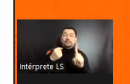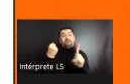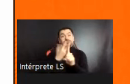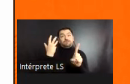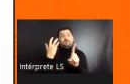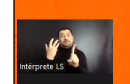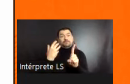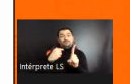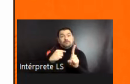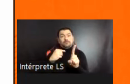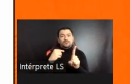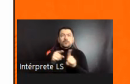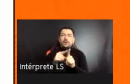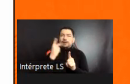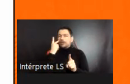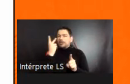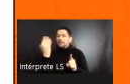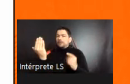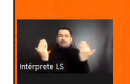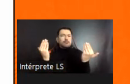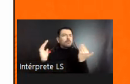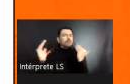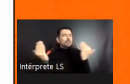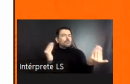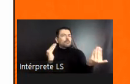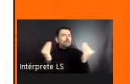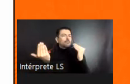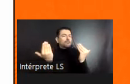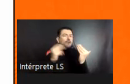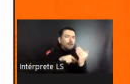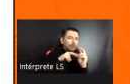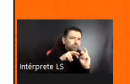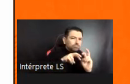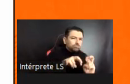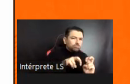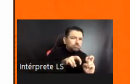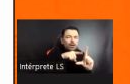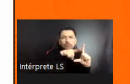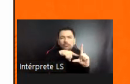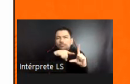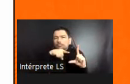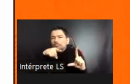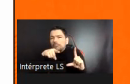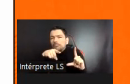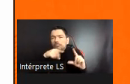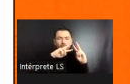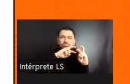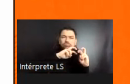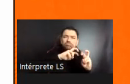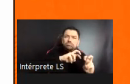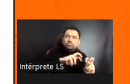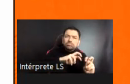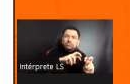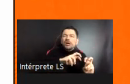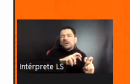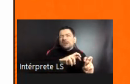la que los estudios cualitativos se reduce, mientras estos estudios pueden de hecho mostrar temas e